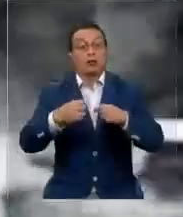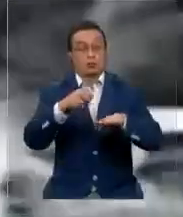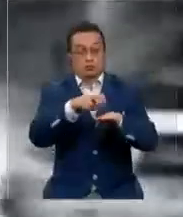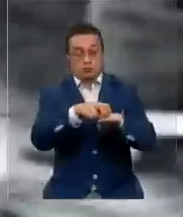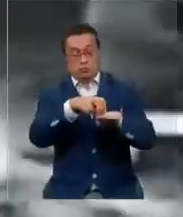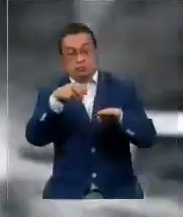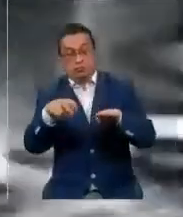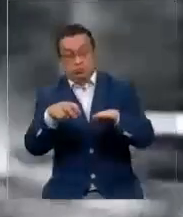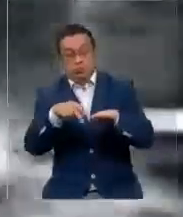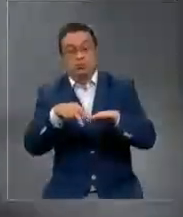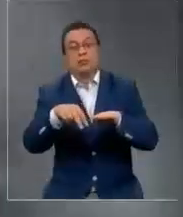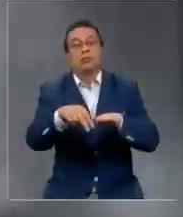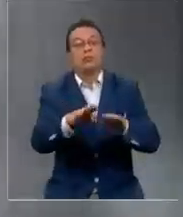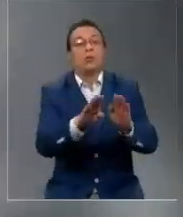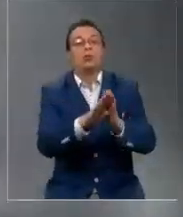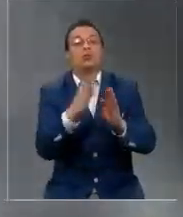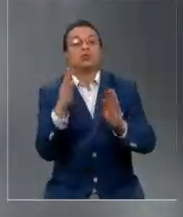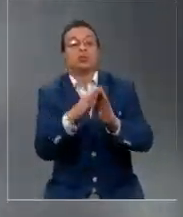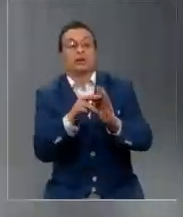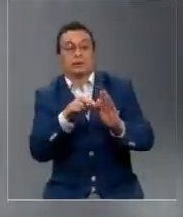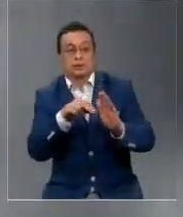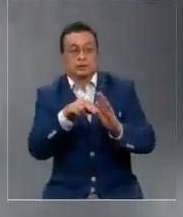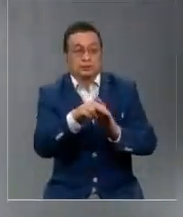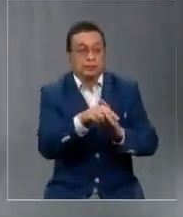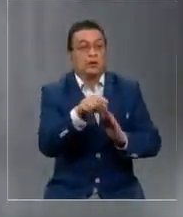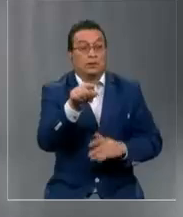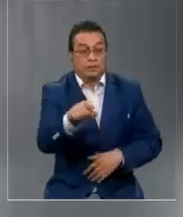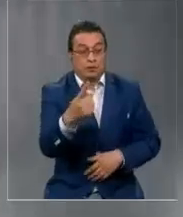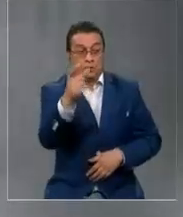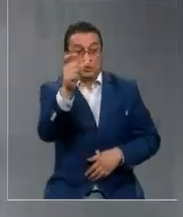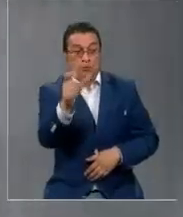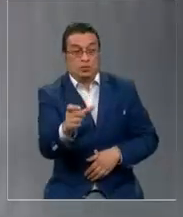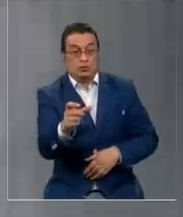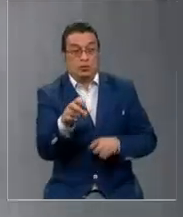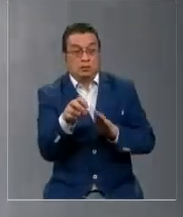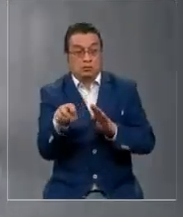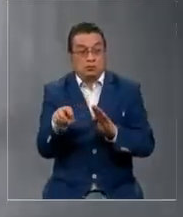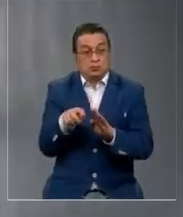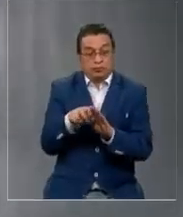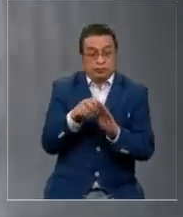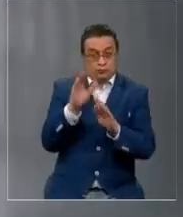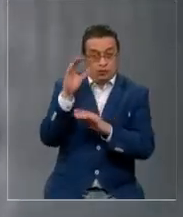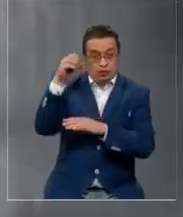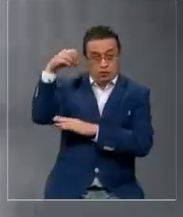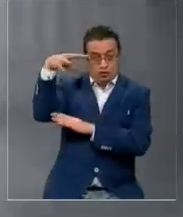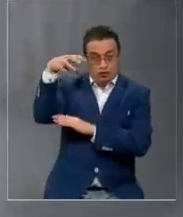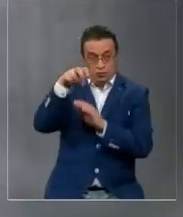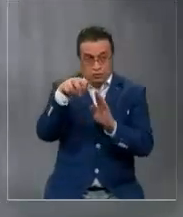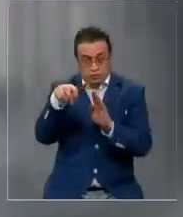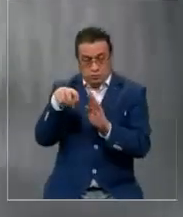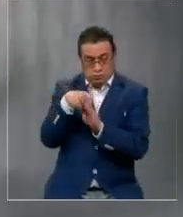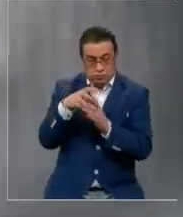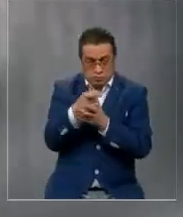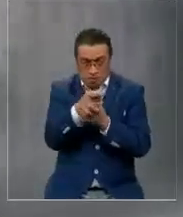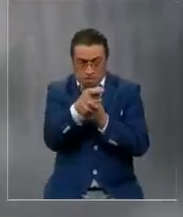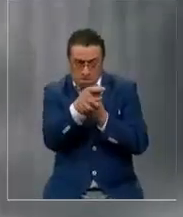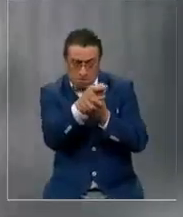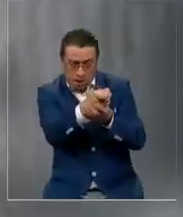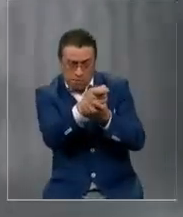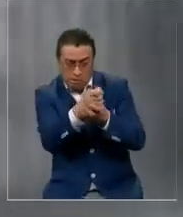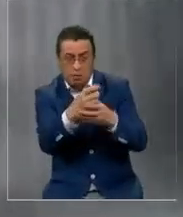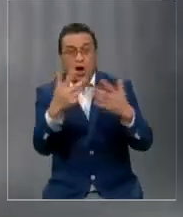auto y caminar hacia la puerta. En ese momento, un sujeto se parapetó tras un poste de alumbrado público y comenzó a disparar